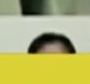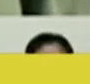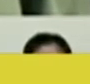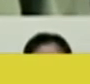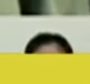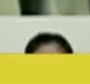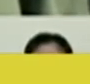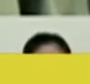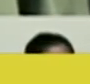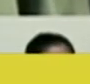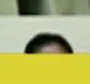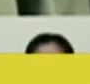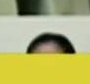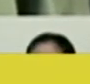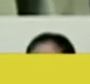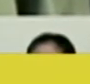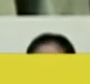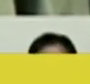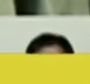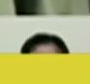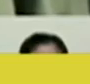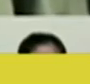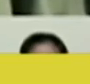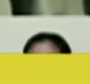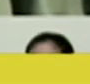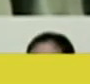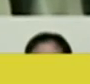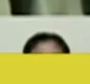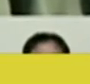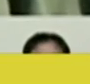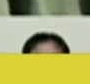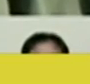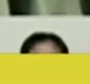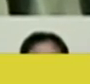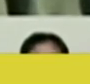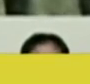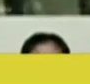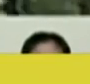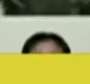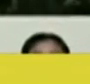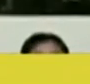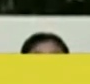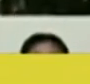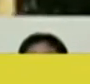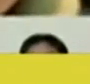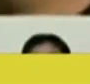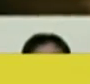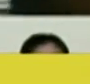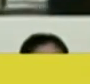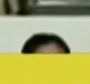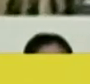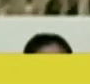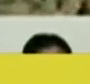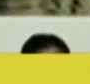felicidad social posible para nuestro pueblo y contribuir siempre a la estabilidad política y económica nacional rumbo